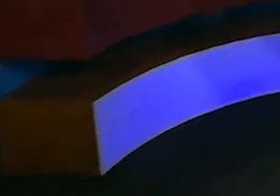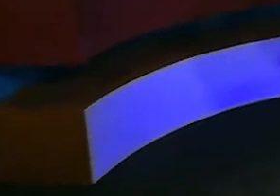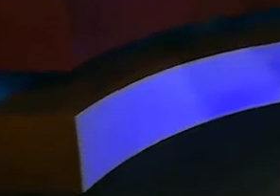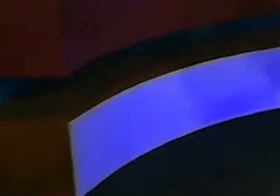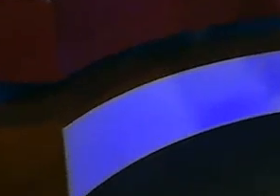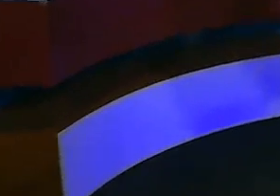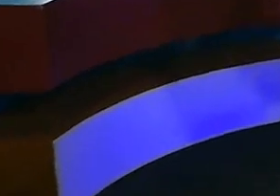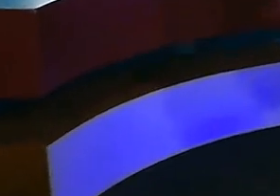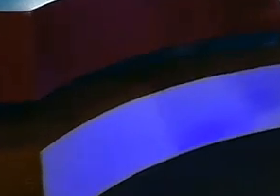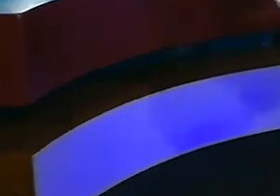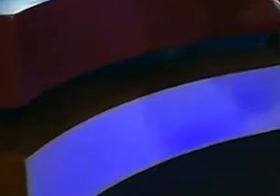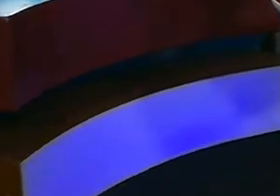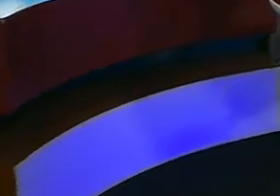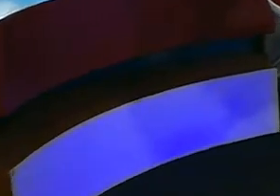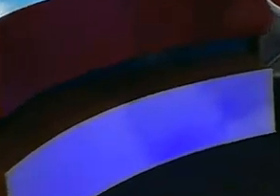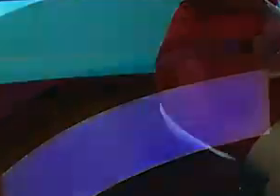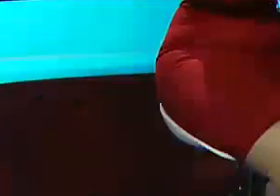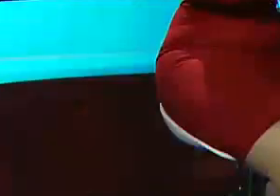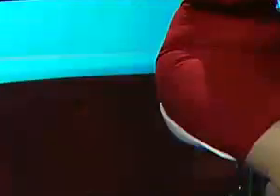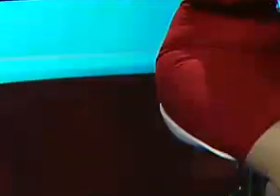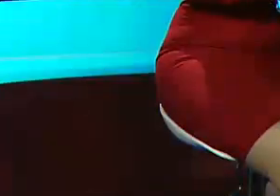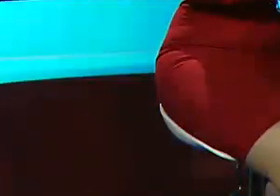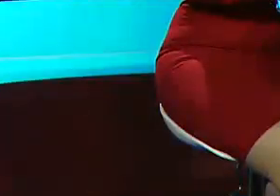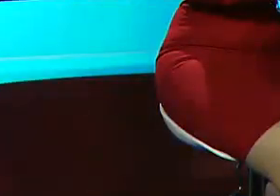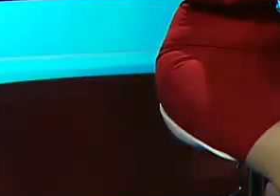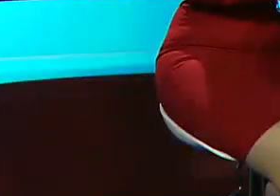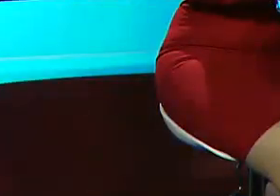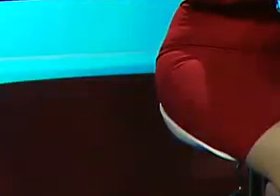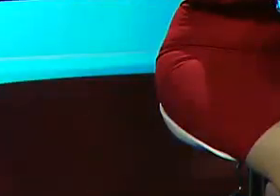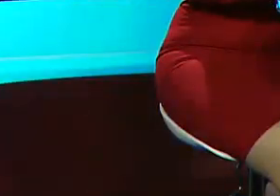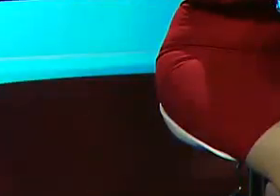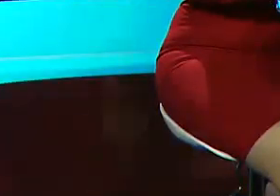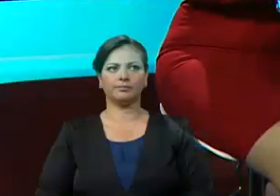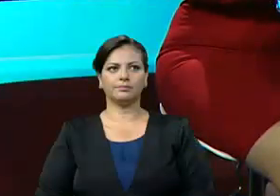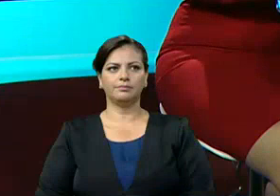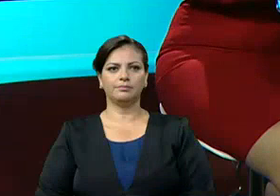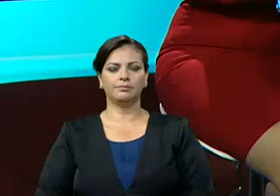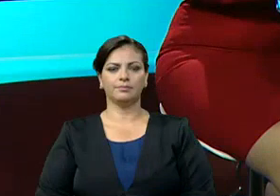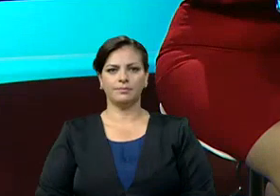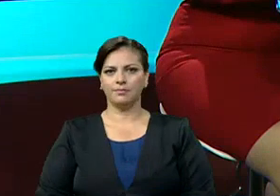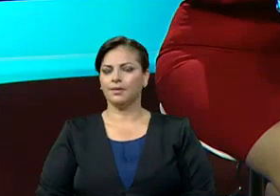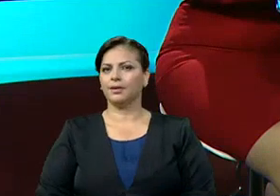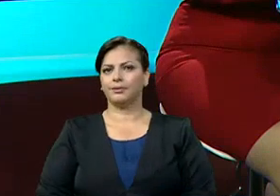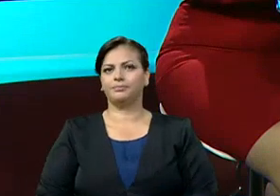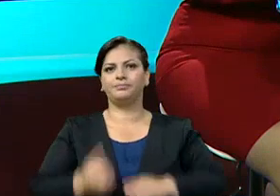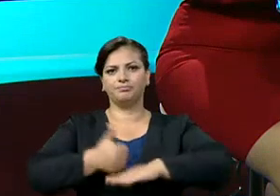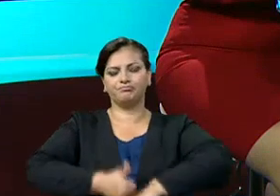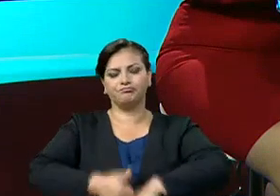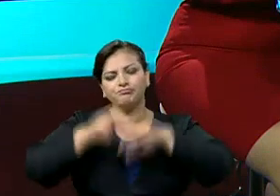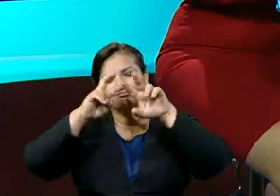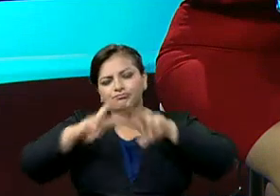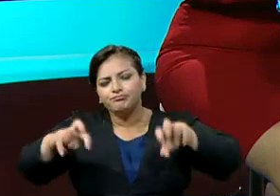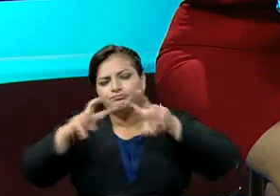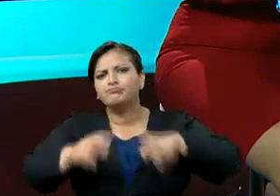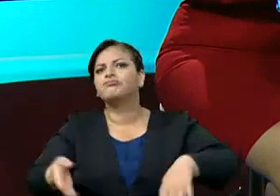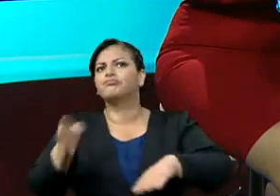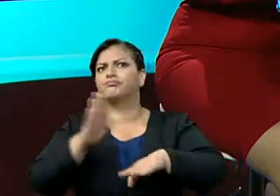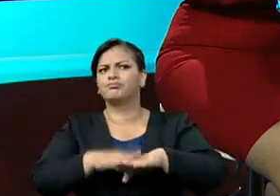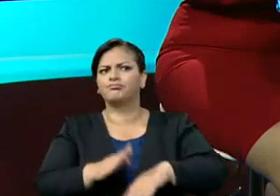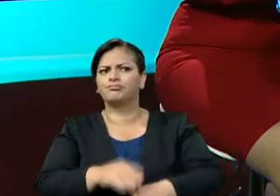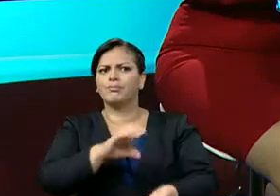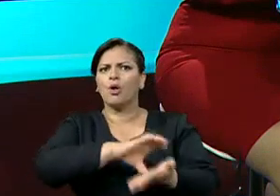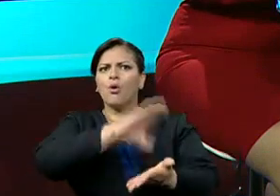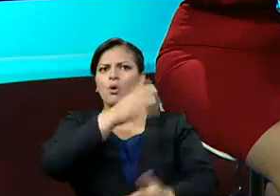Seguimos con más información, amigos televidentes. Siguen las instrucciones, las investigaciones en torno a los casos de presunto abuso sexual